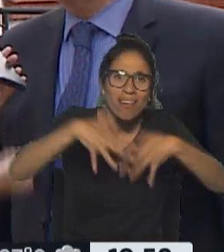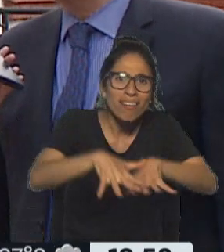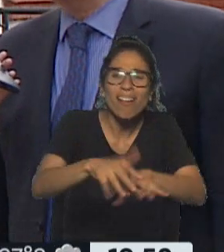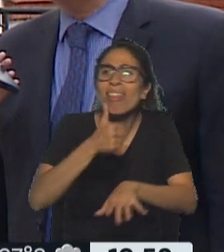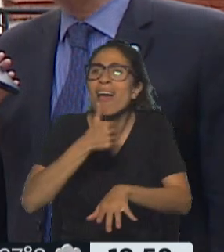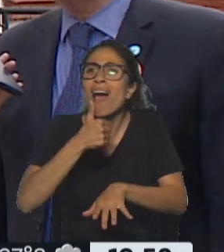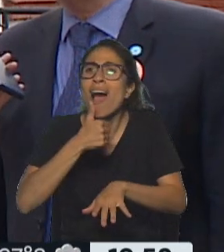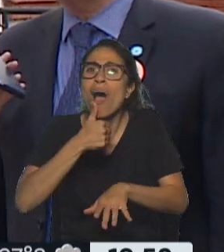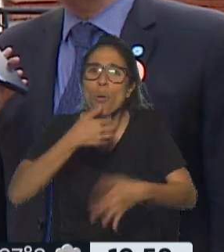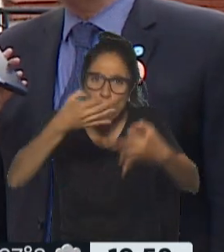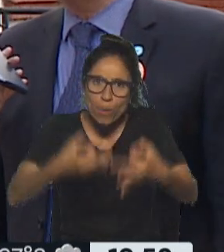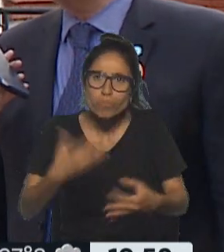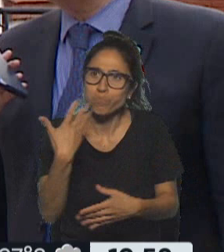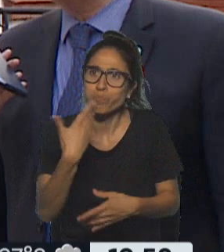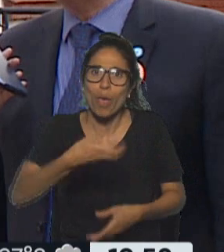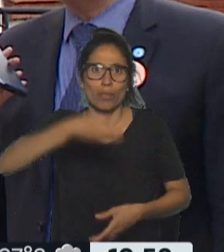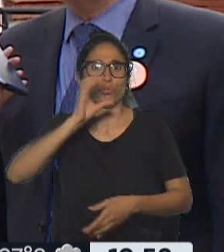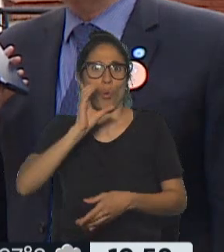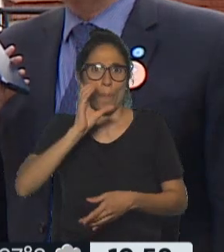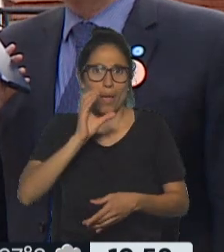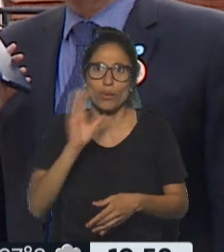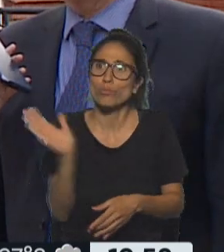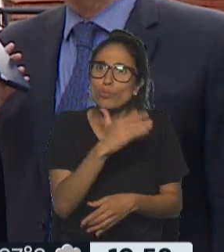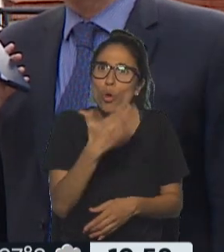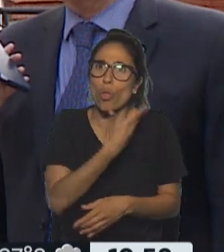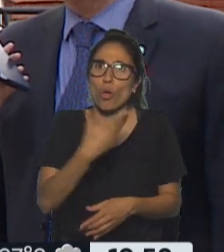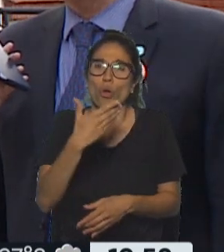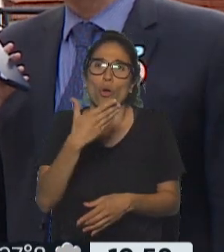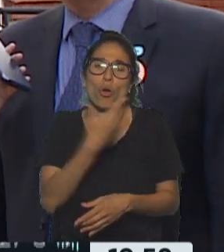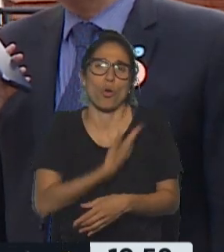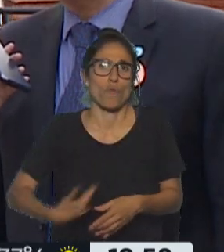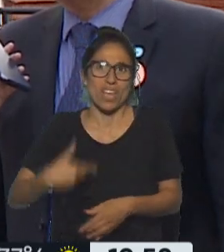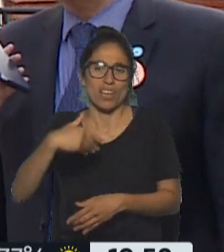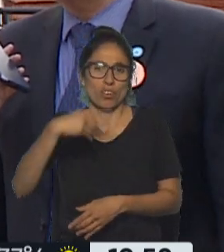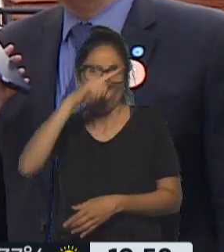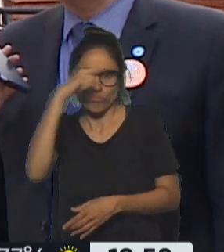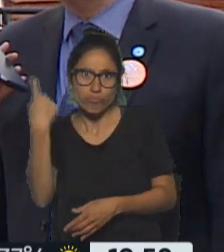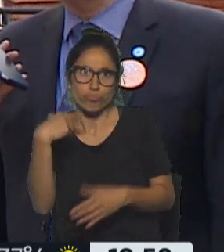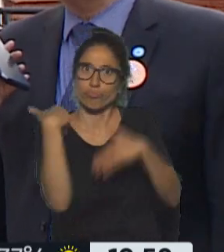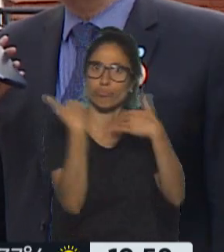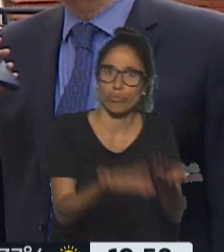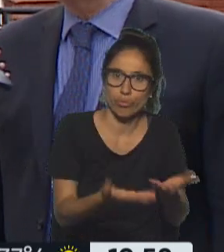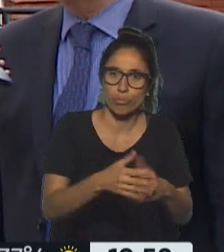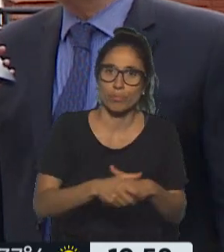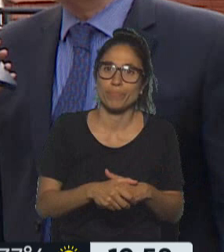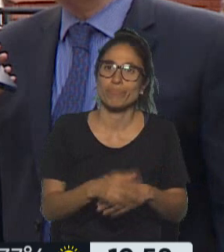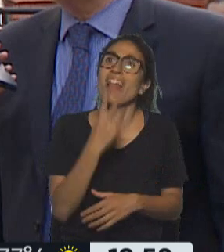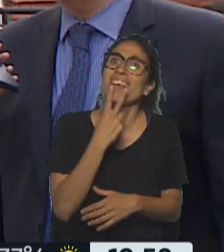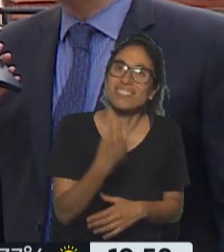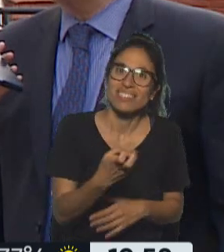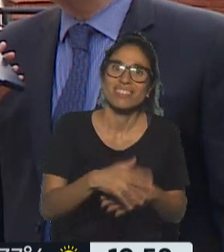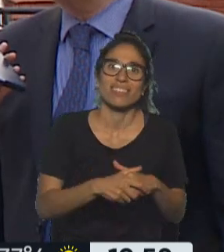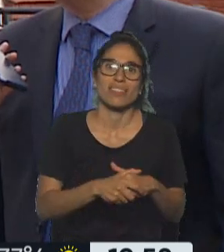potable, también bancado por el gobierno nacional, por AISA, tienen conectividad, tienen luz, tienen gas, porque es el